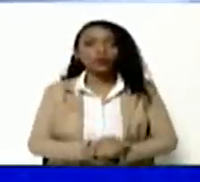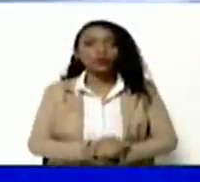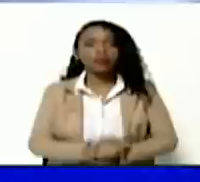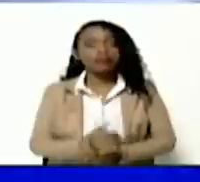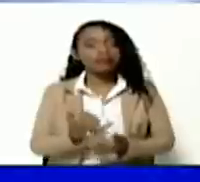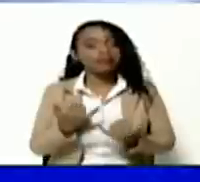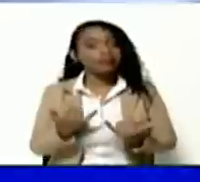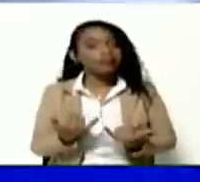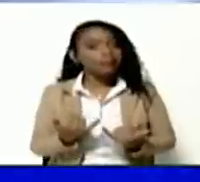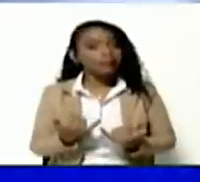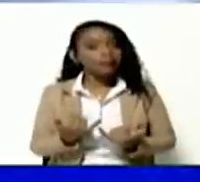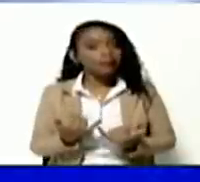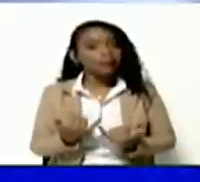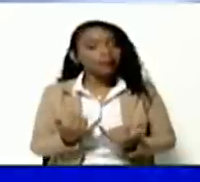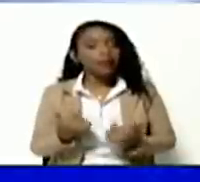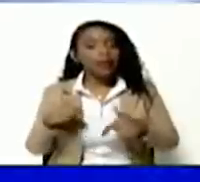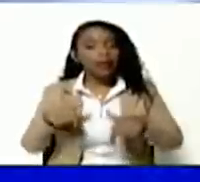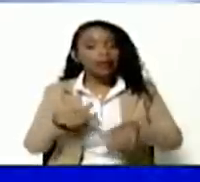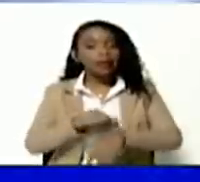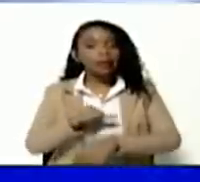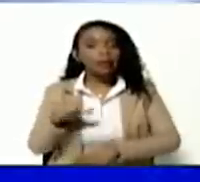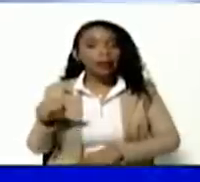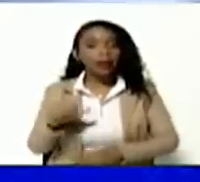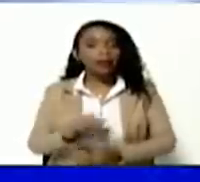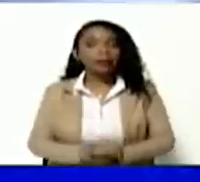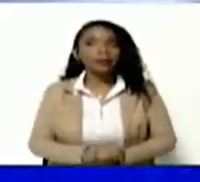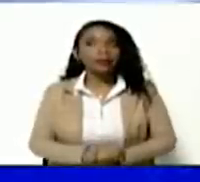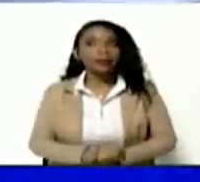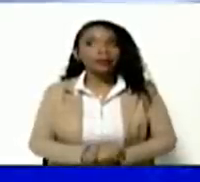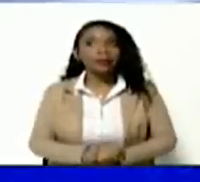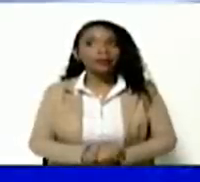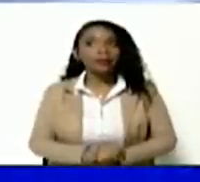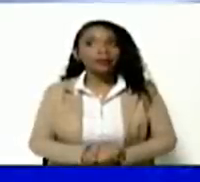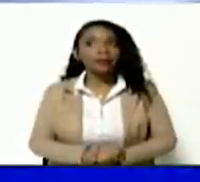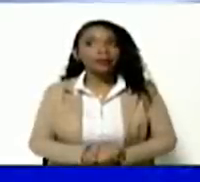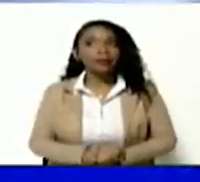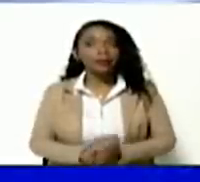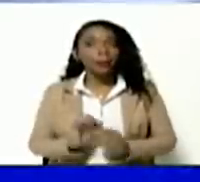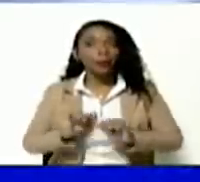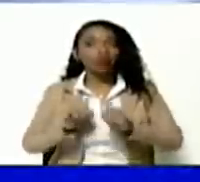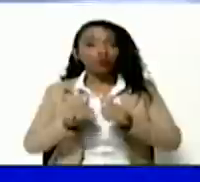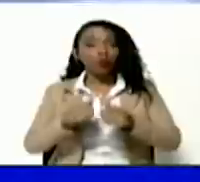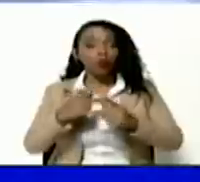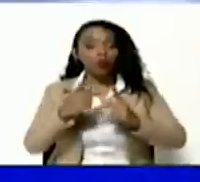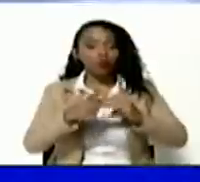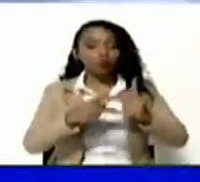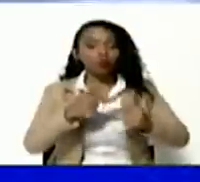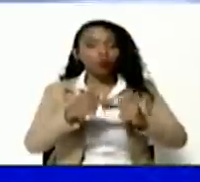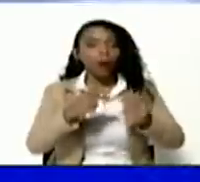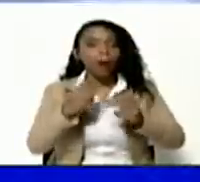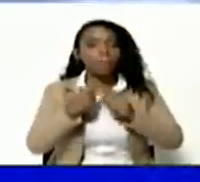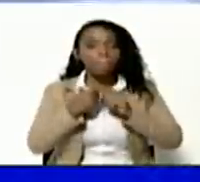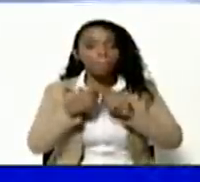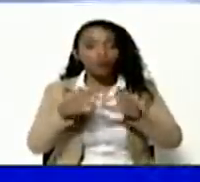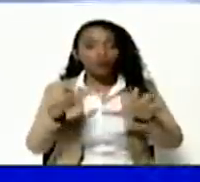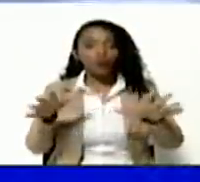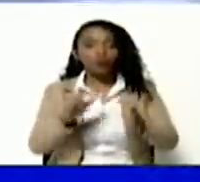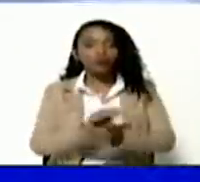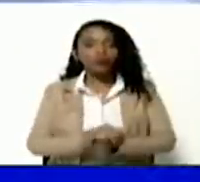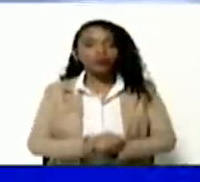ya a partir de esta semana comienza la producción masiva